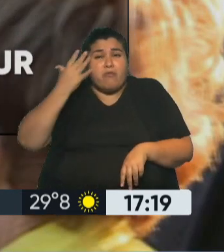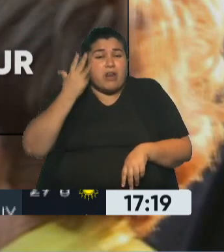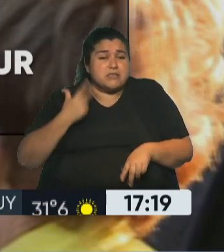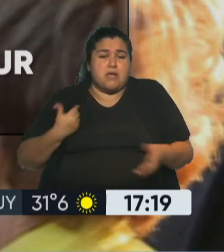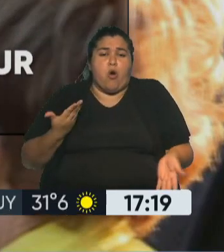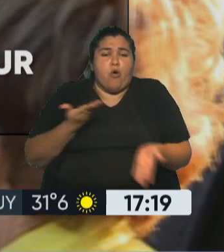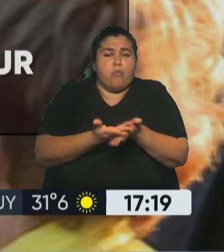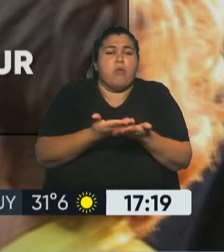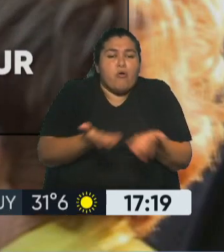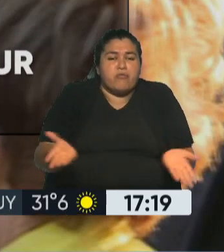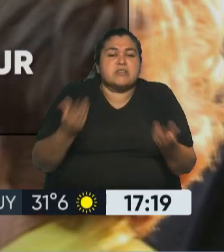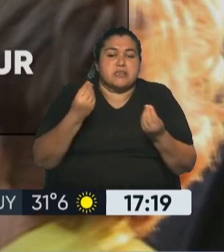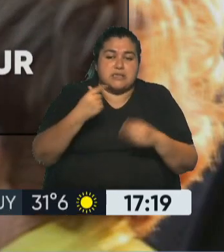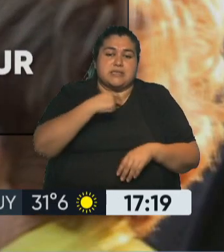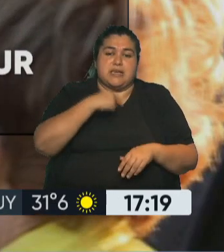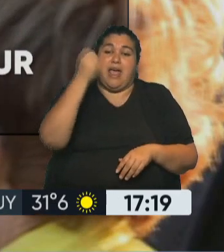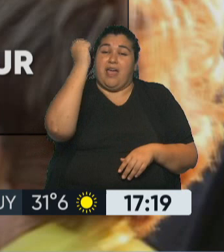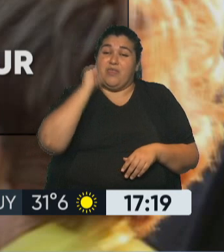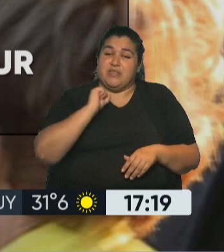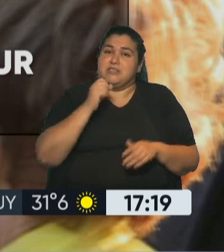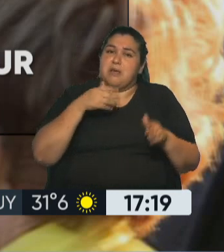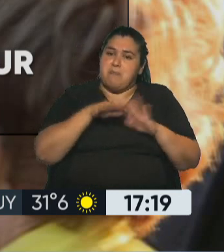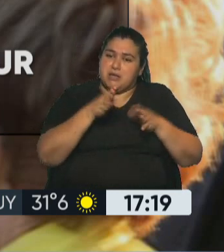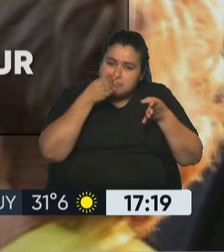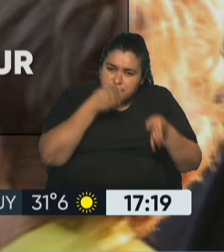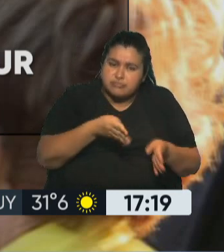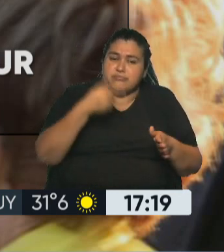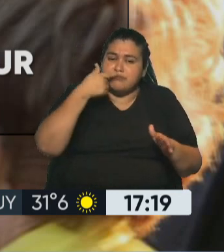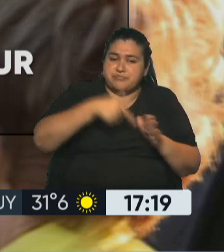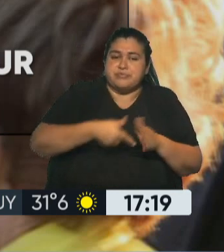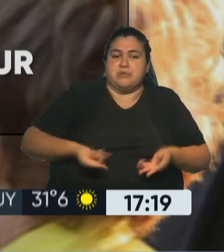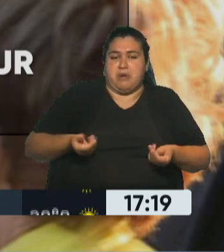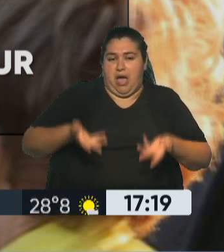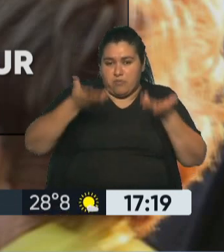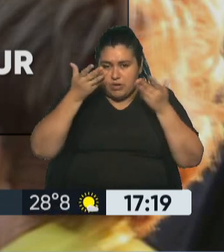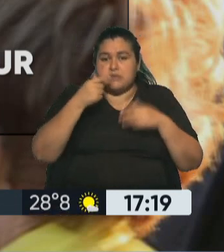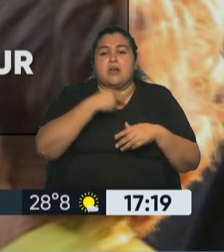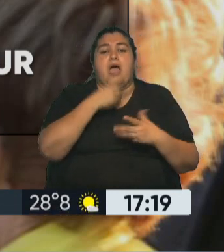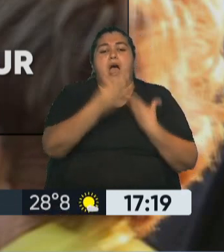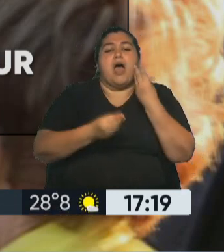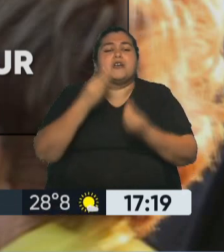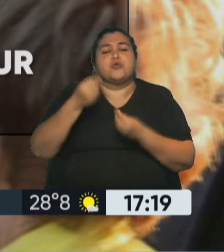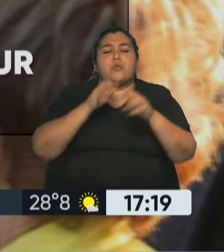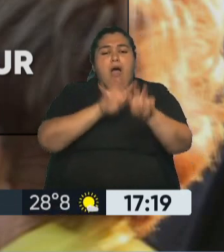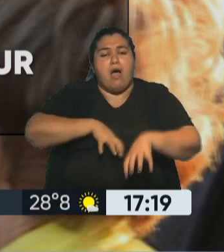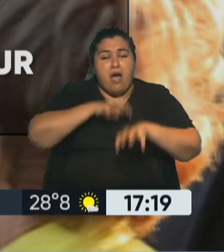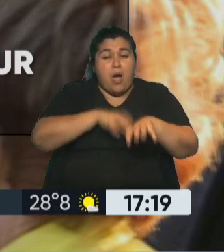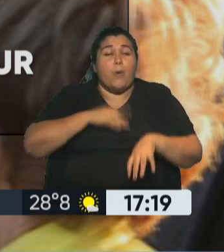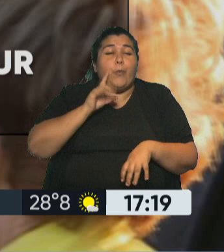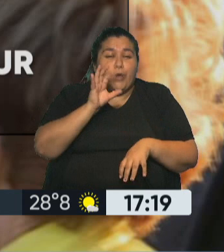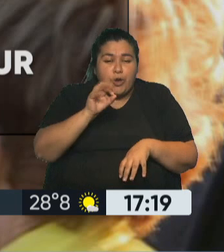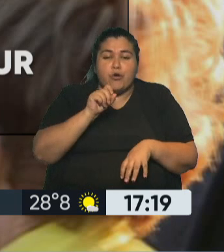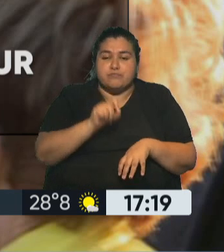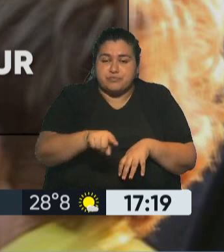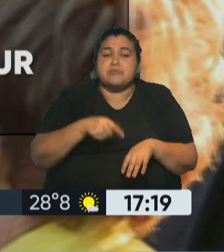La supresión del aumento del diésel de uso agrícola, mayor control entre el sector y distribuidores, ayuda a la bioagricultura, disminución de